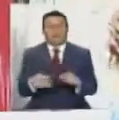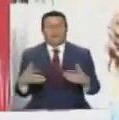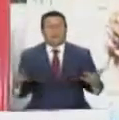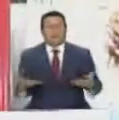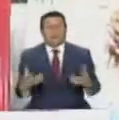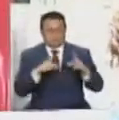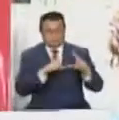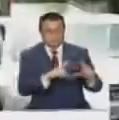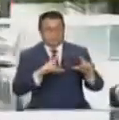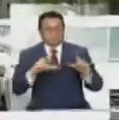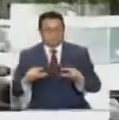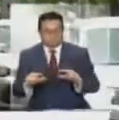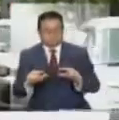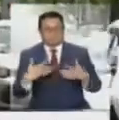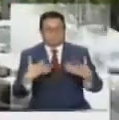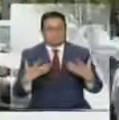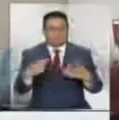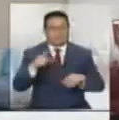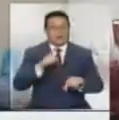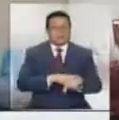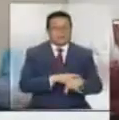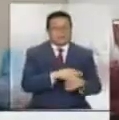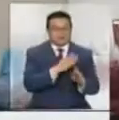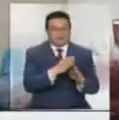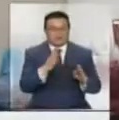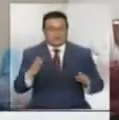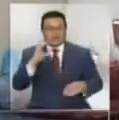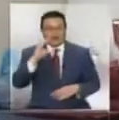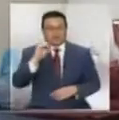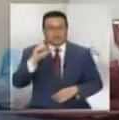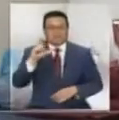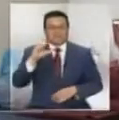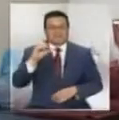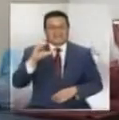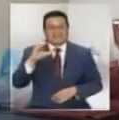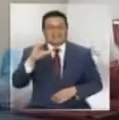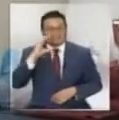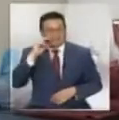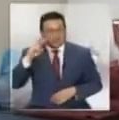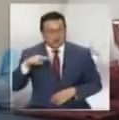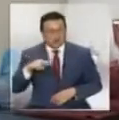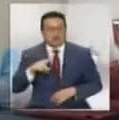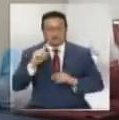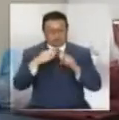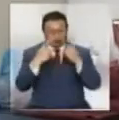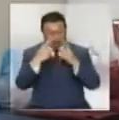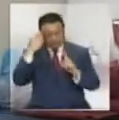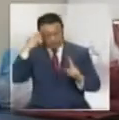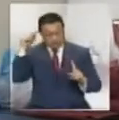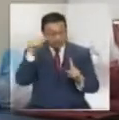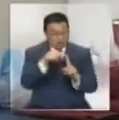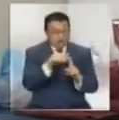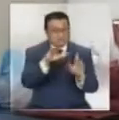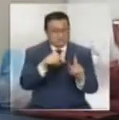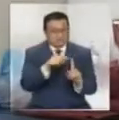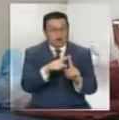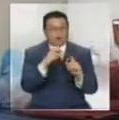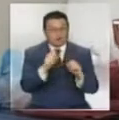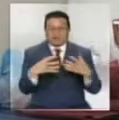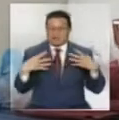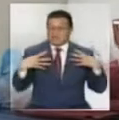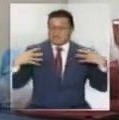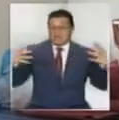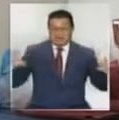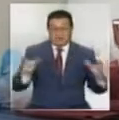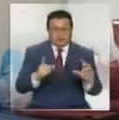se reducirá el tamaño y el periodo de concesión. Así que no todo el poder esté concentrado en los operadores que hoy en día pueden tener un gran